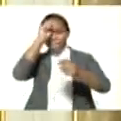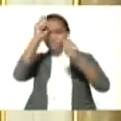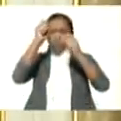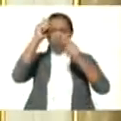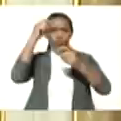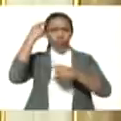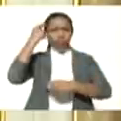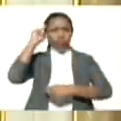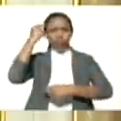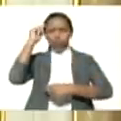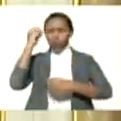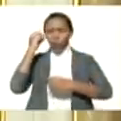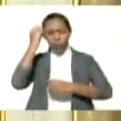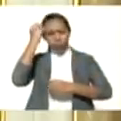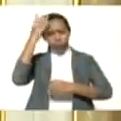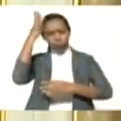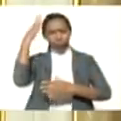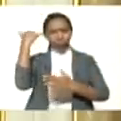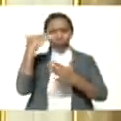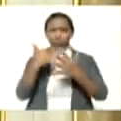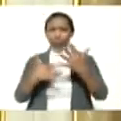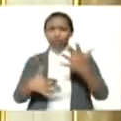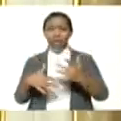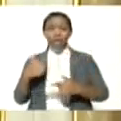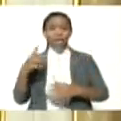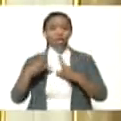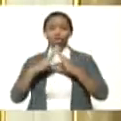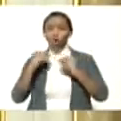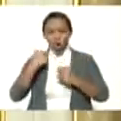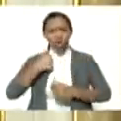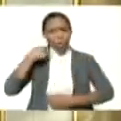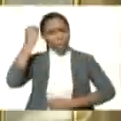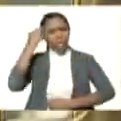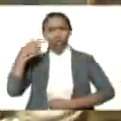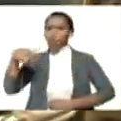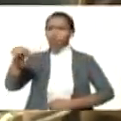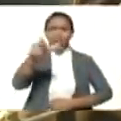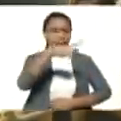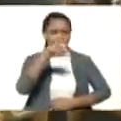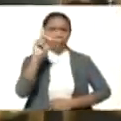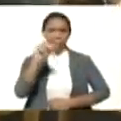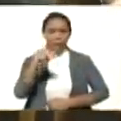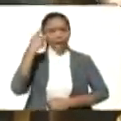y creo que todos nos llenamos de recuerdos.